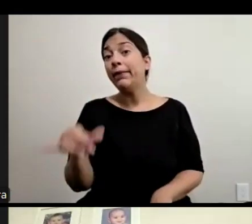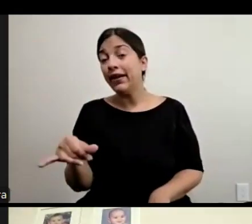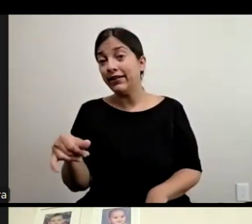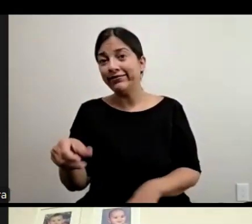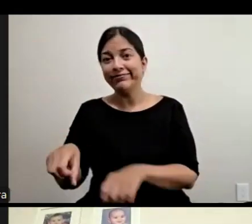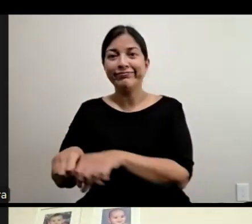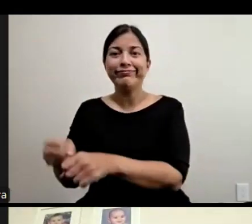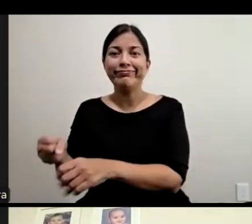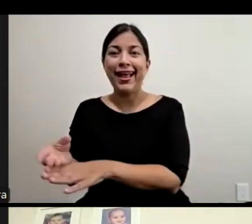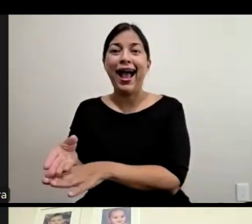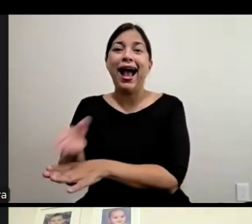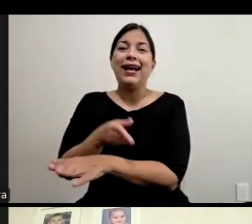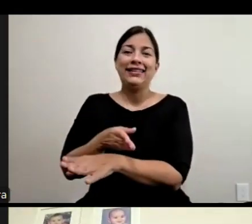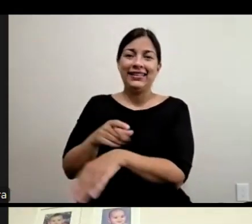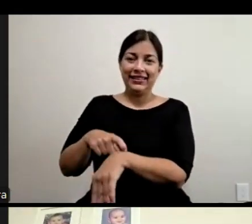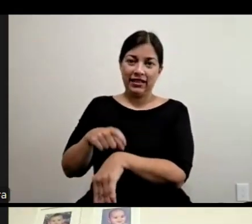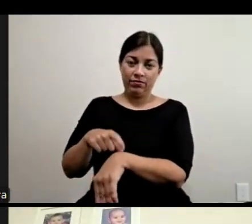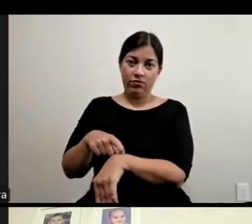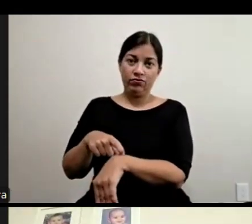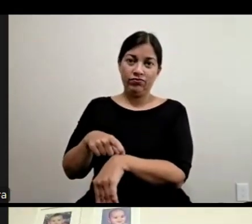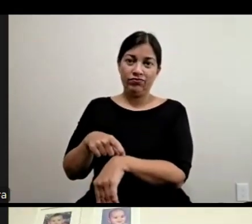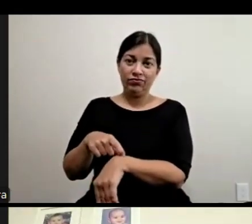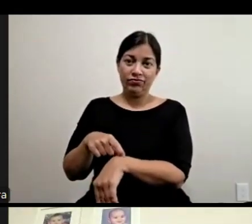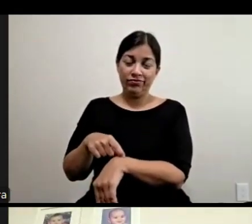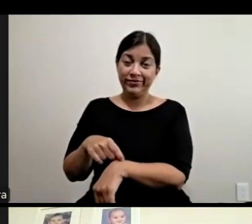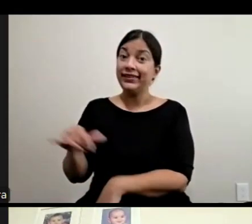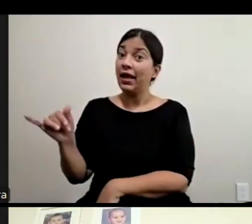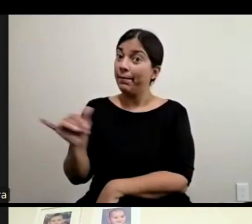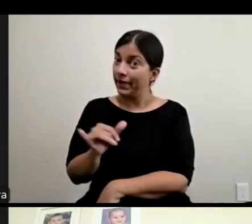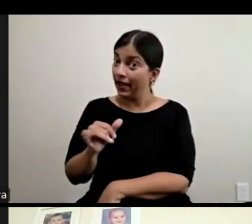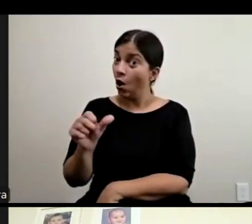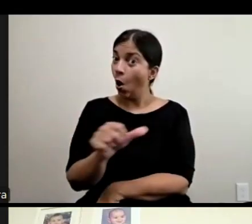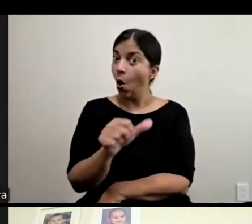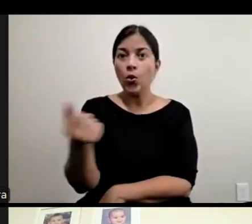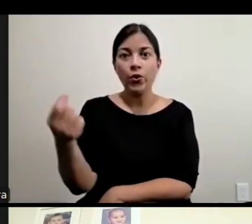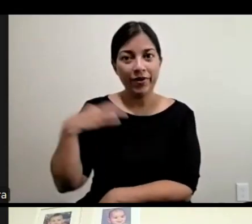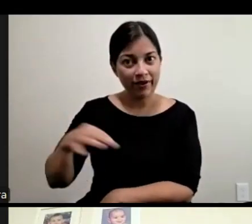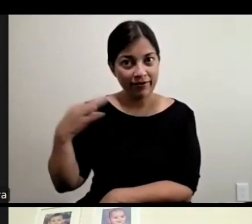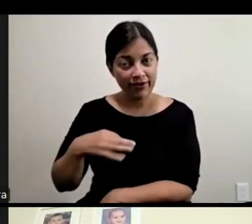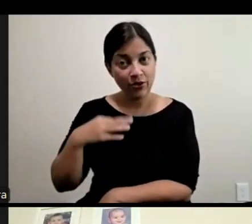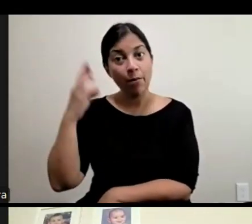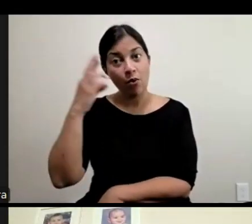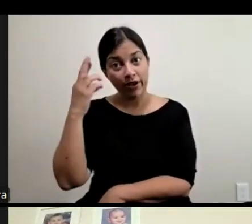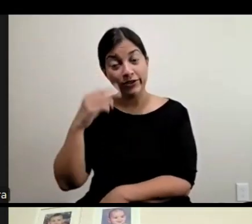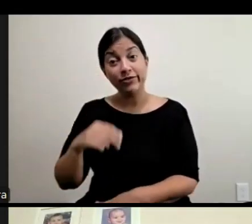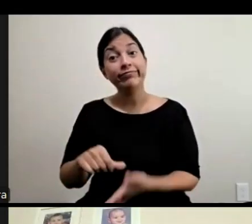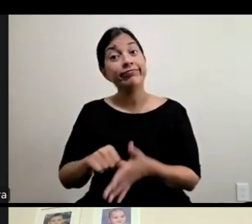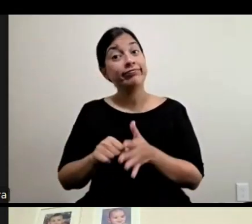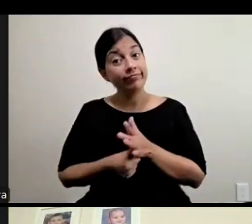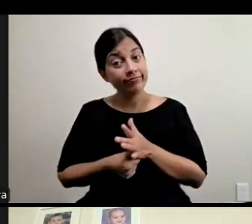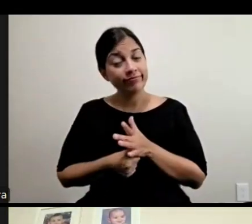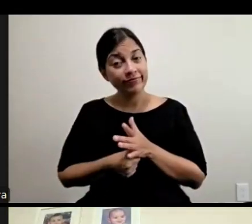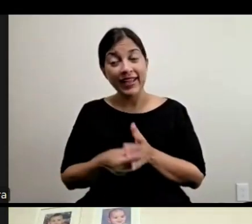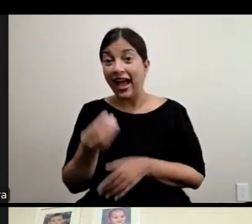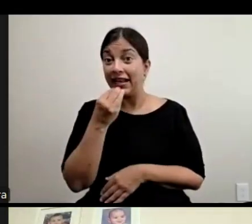el tiempo que conlleva el trayecto. Así que también otro beneficio, que es lo que está puntualizando Adriana, el alimento que se produce